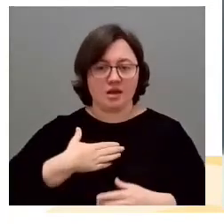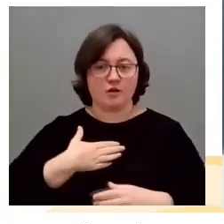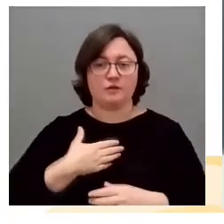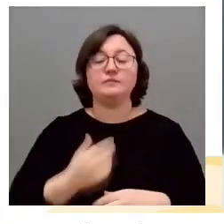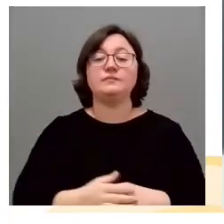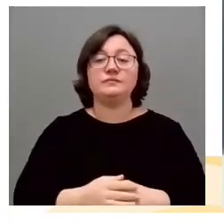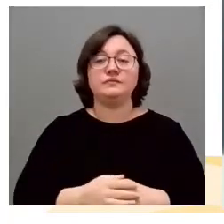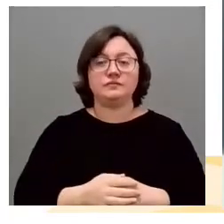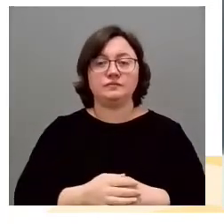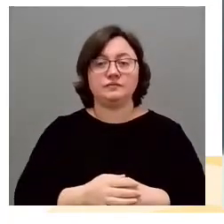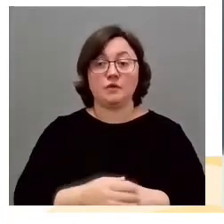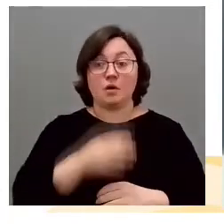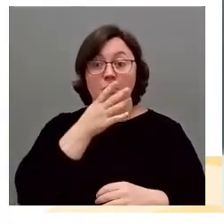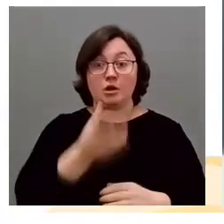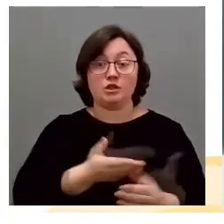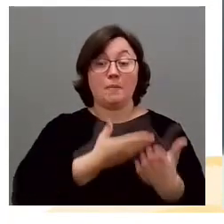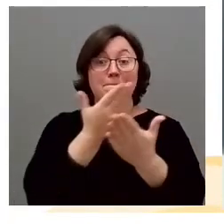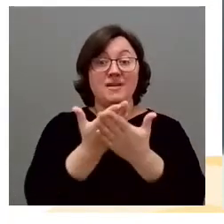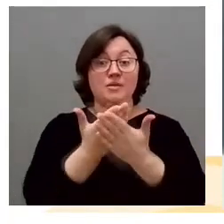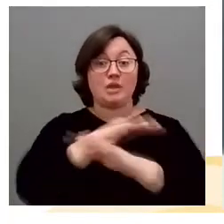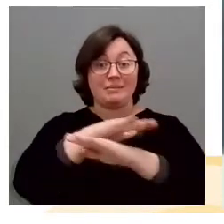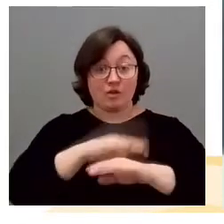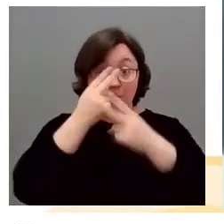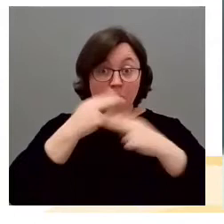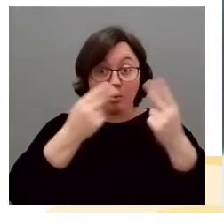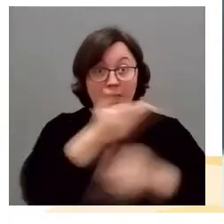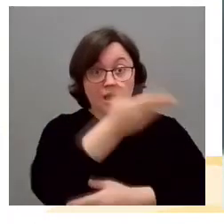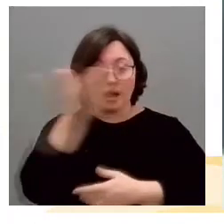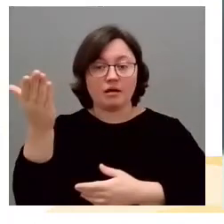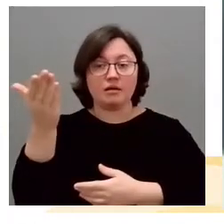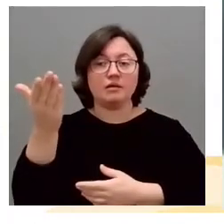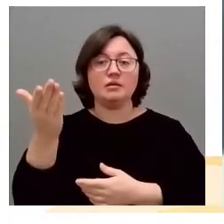pedimos a las administraciones públicas,